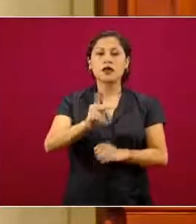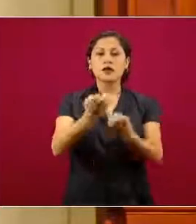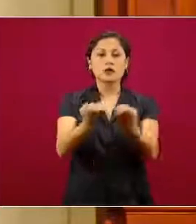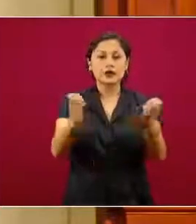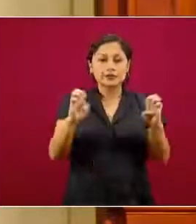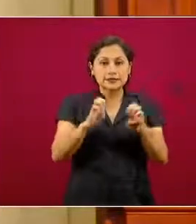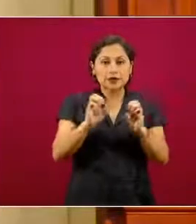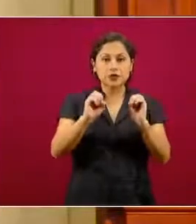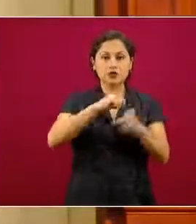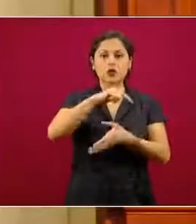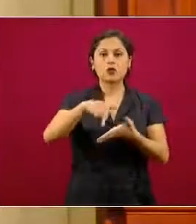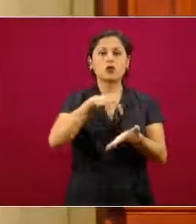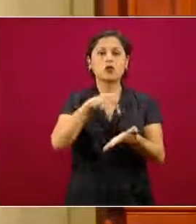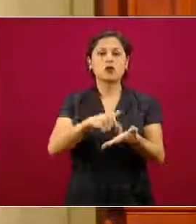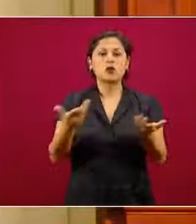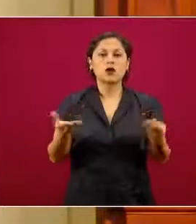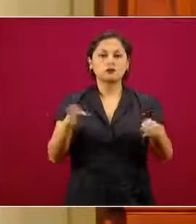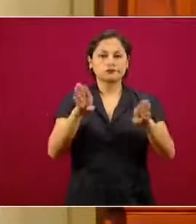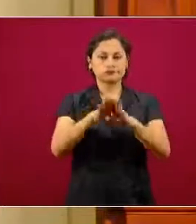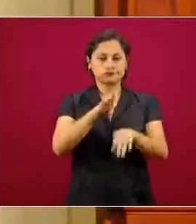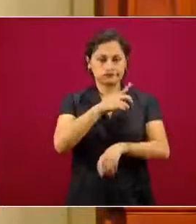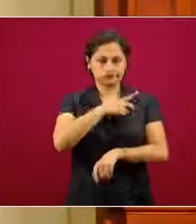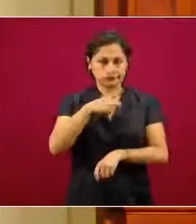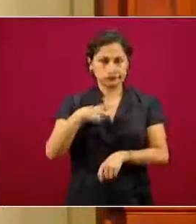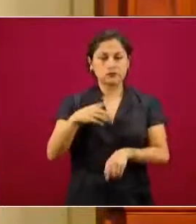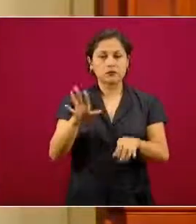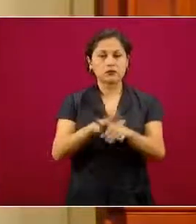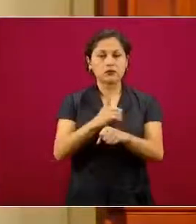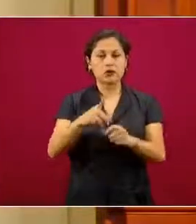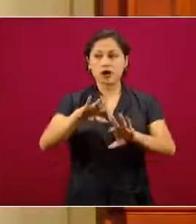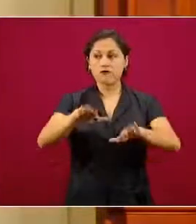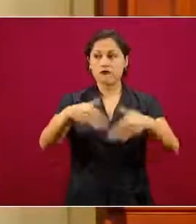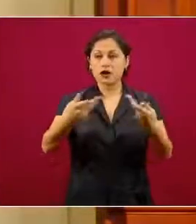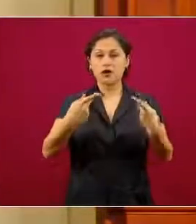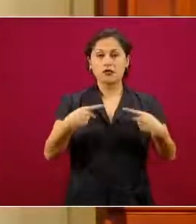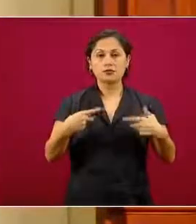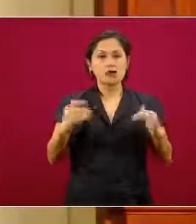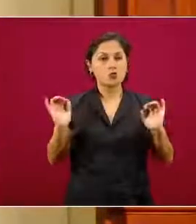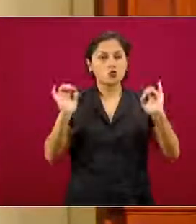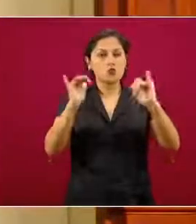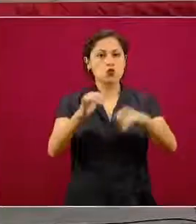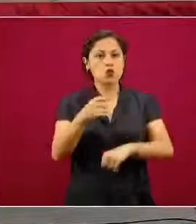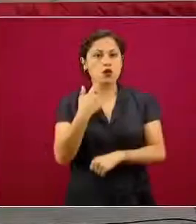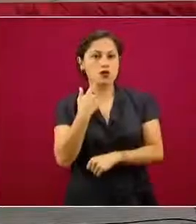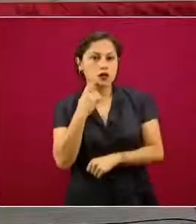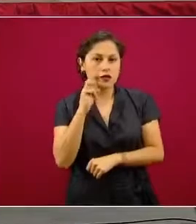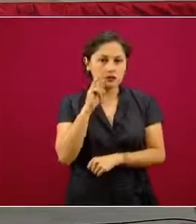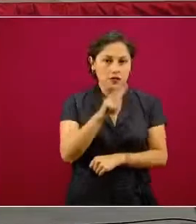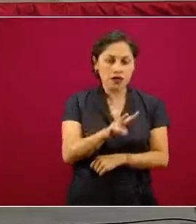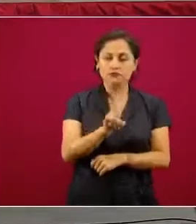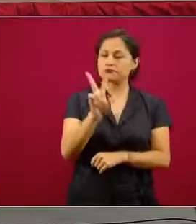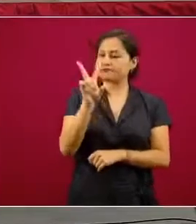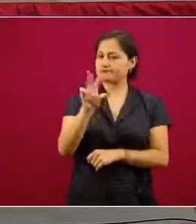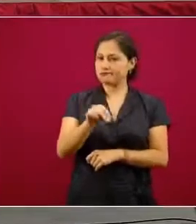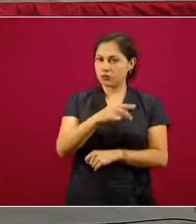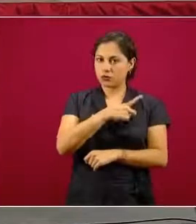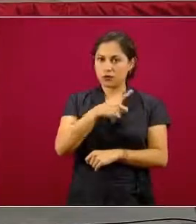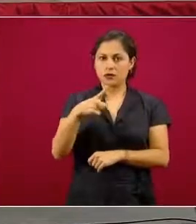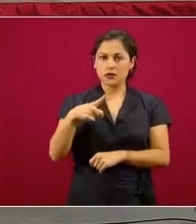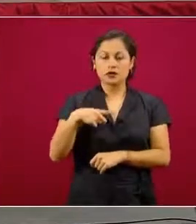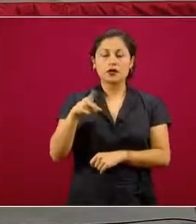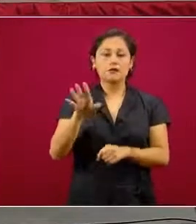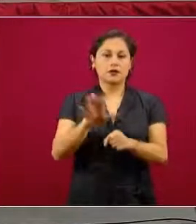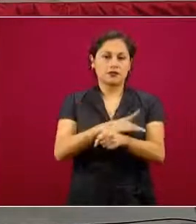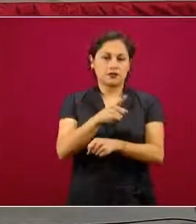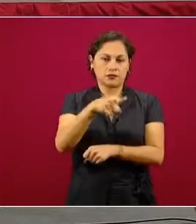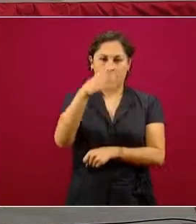que las personas vayan a observar estos juegos, recordando que la mayoría de estos estadios congregan a más de 50 miles